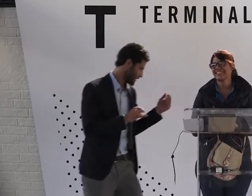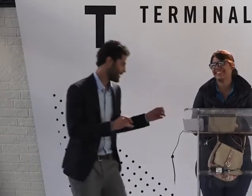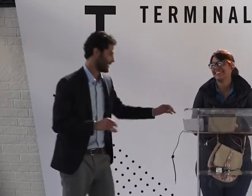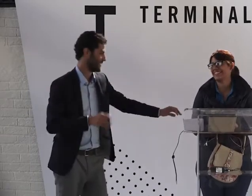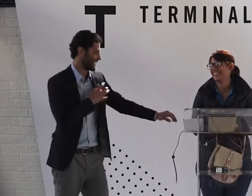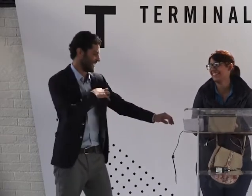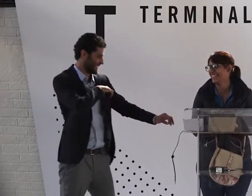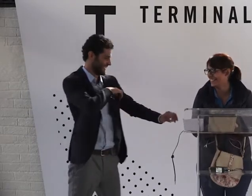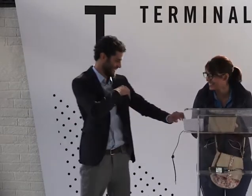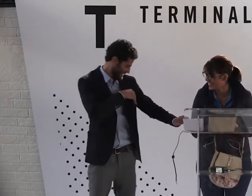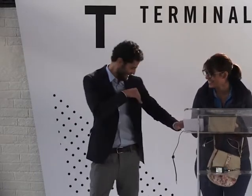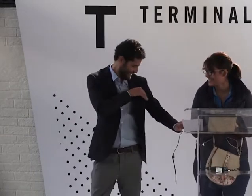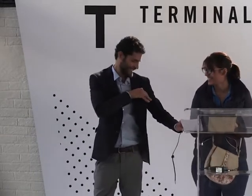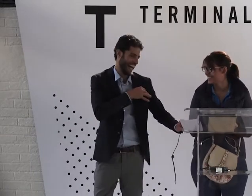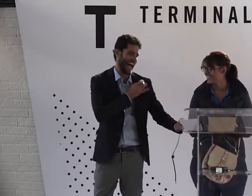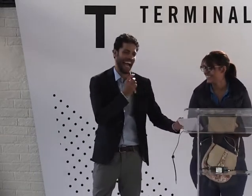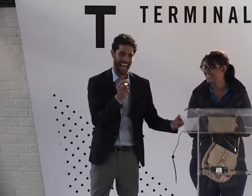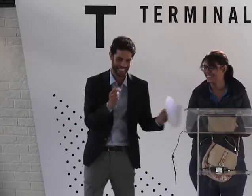Va.